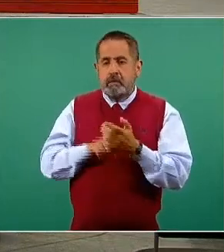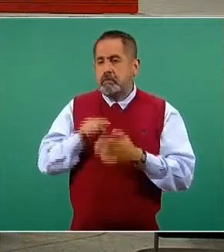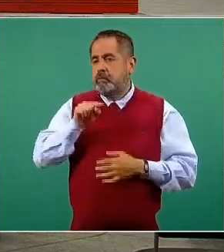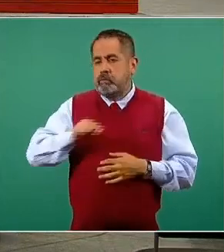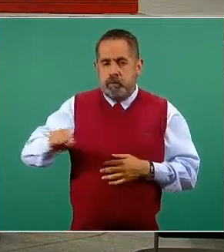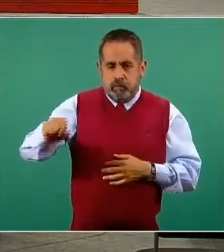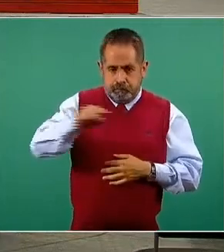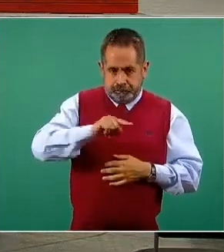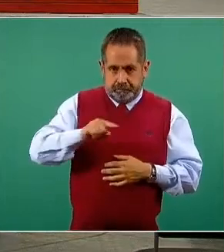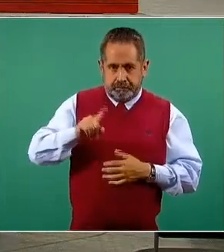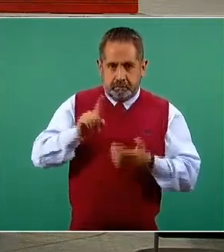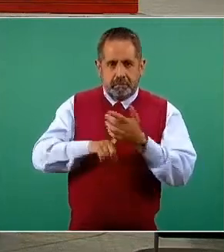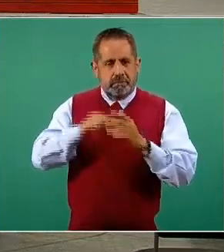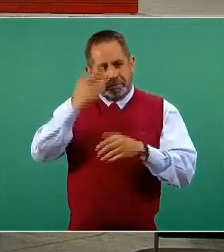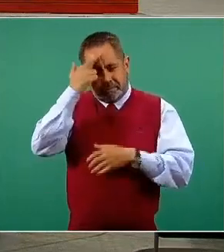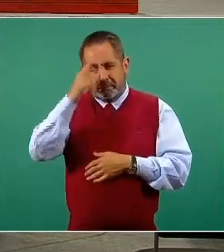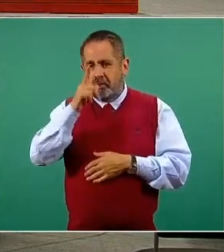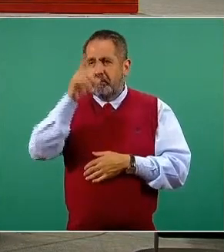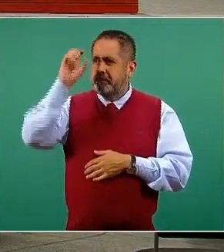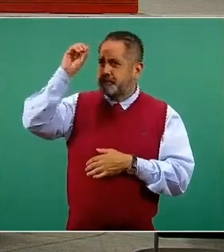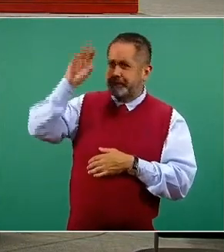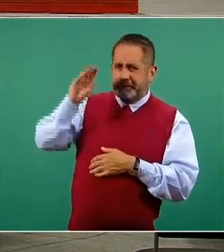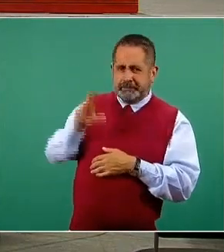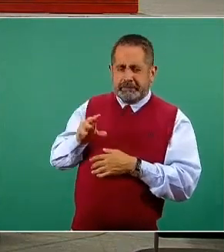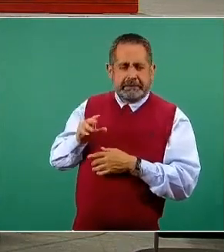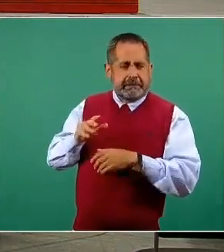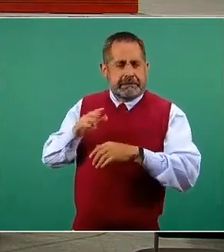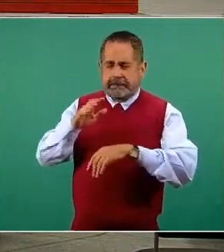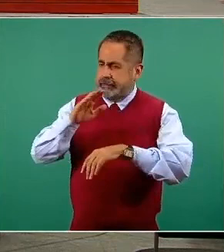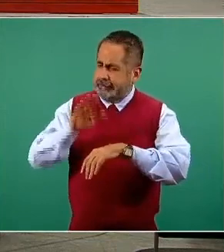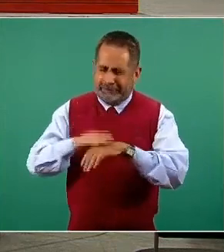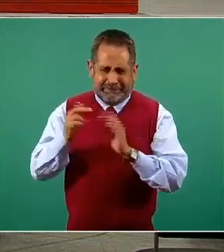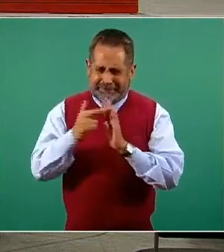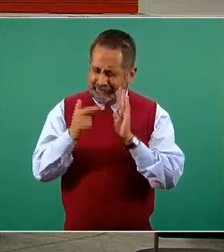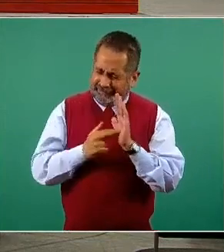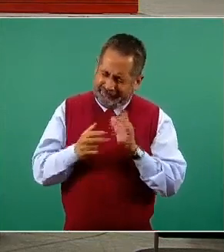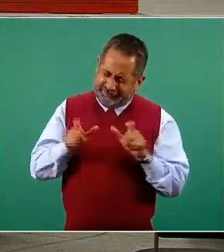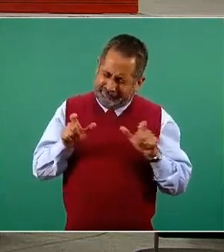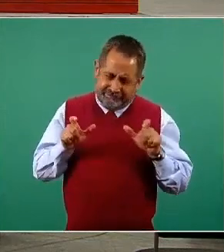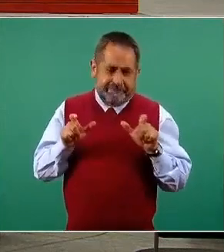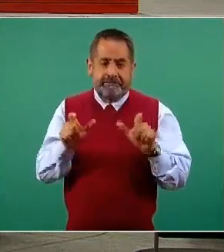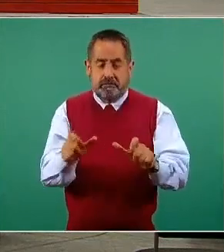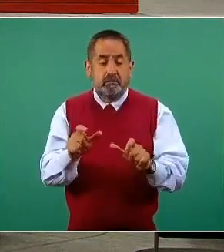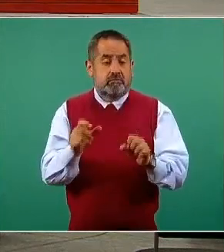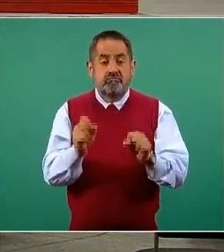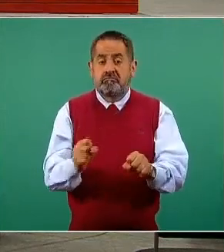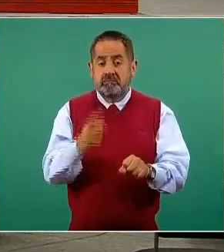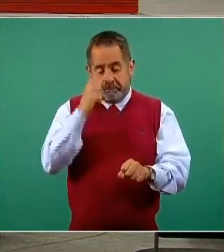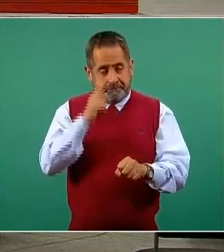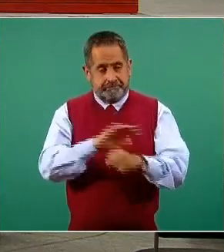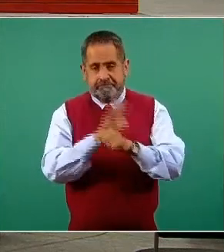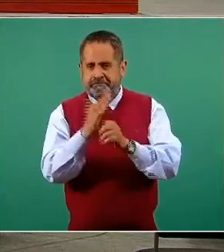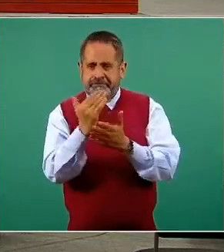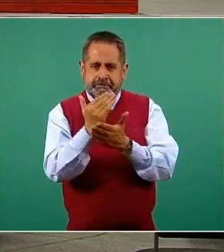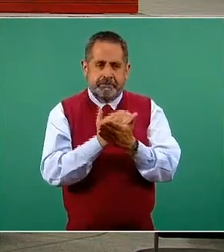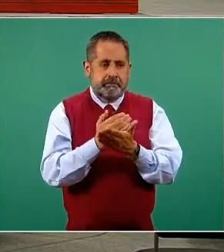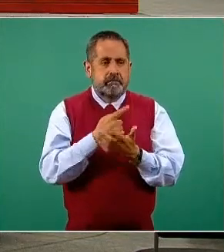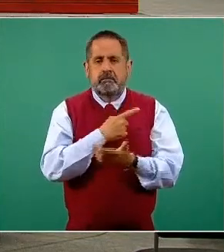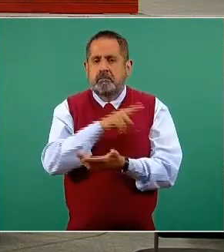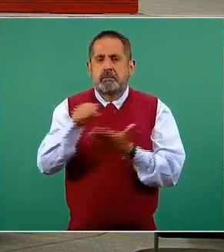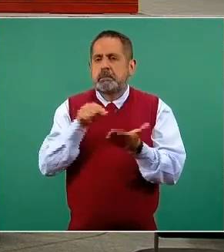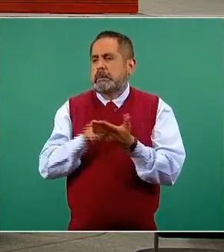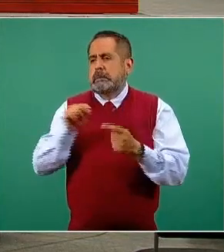acciones del semáforo de riesgo sanitario, todos los protocolos de seguridad sanitaria que se establecieron en todos los